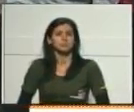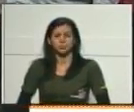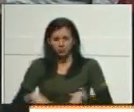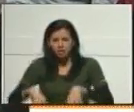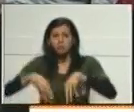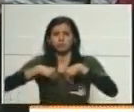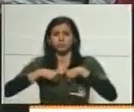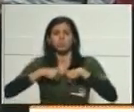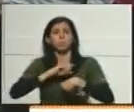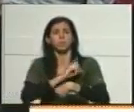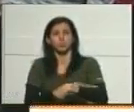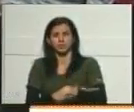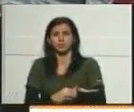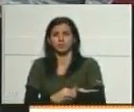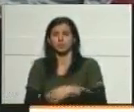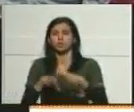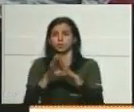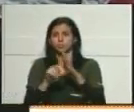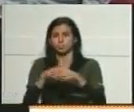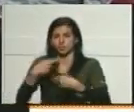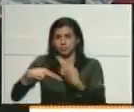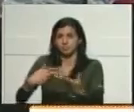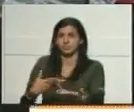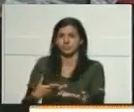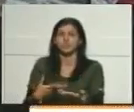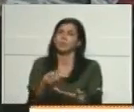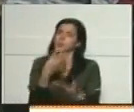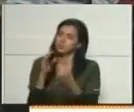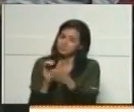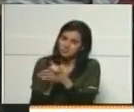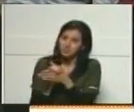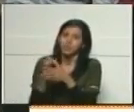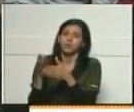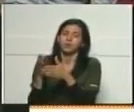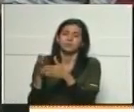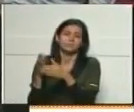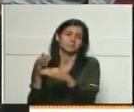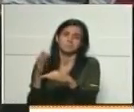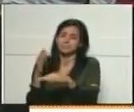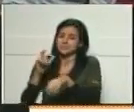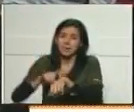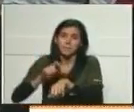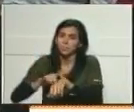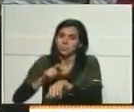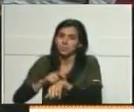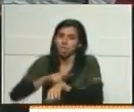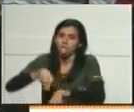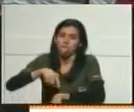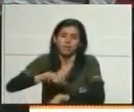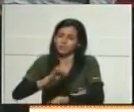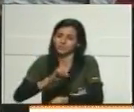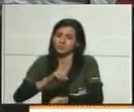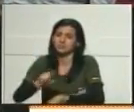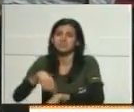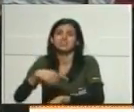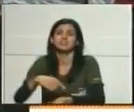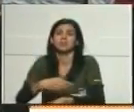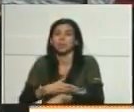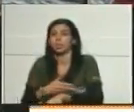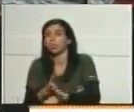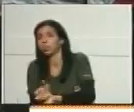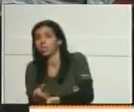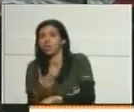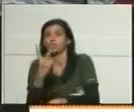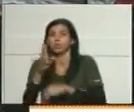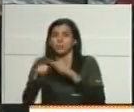poder constituyente. Bueno, camarada, no te quito más tiempo, porque si no el programa va a llegar a las 2 de la mañana